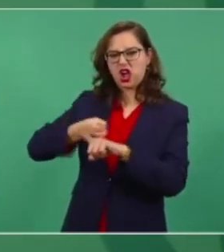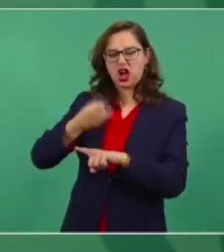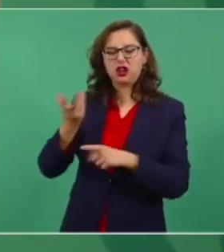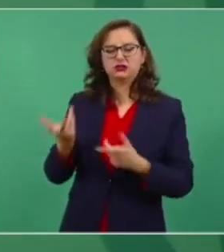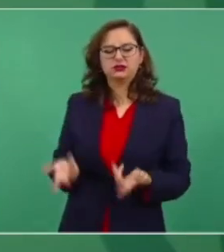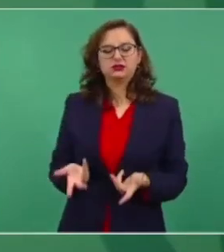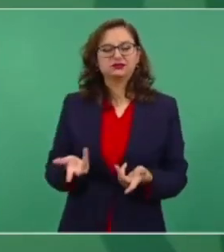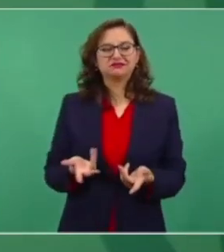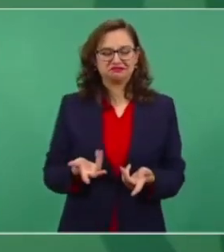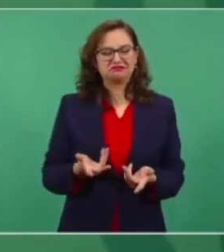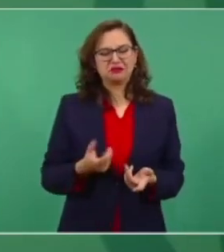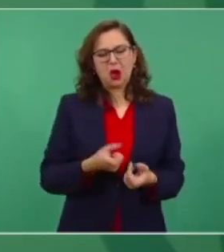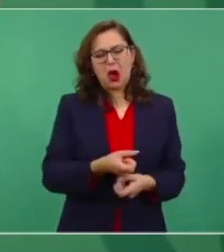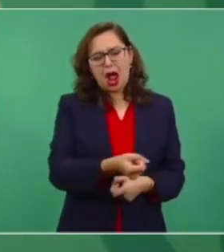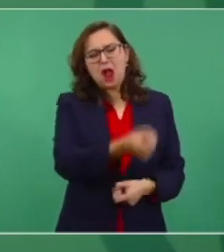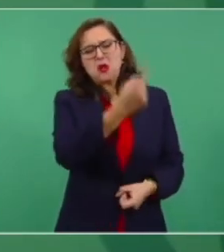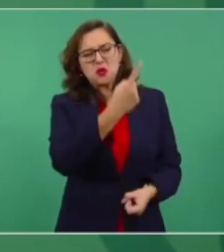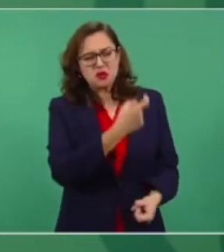me encuentro muchos que